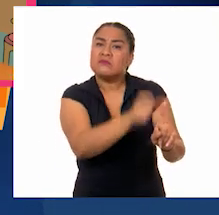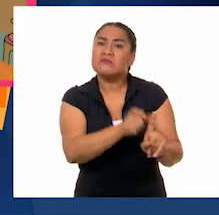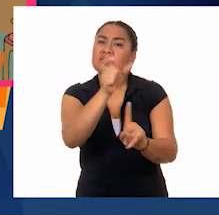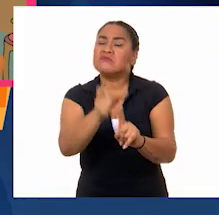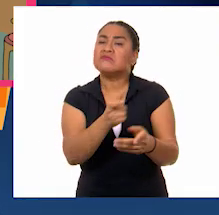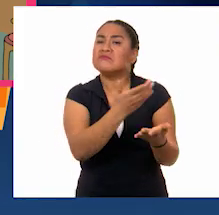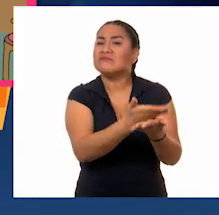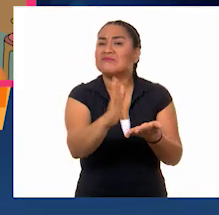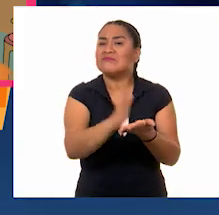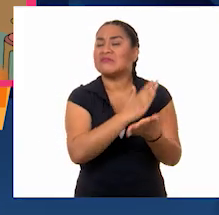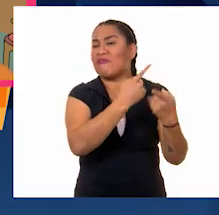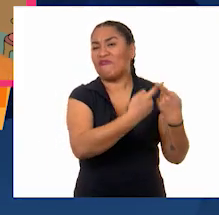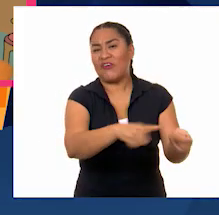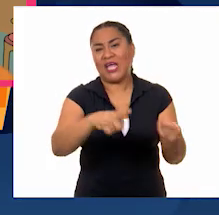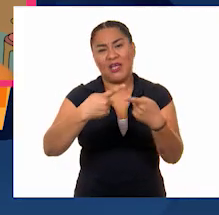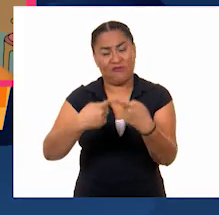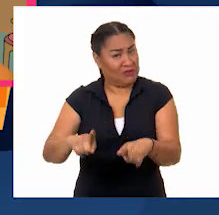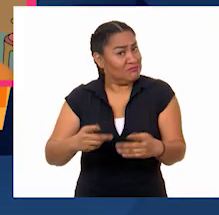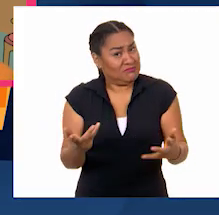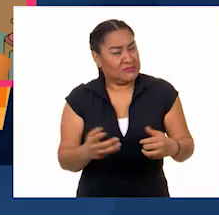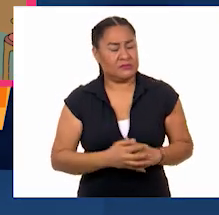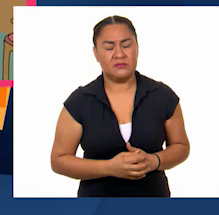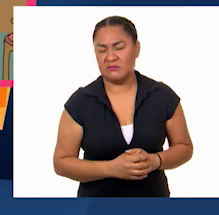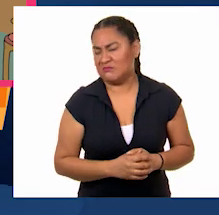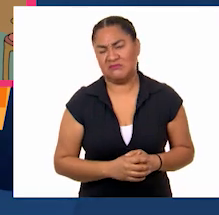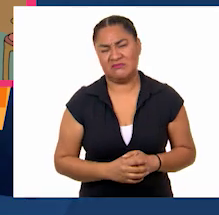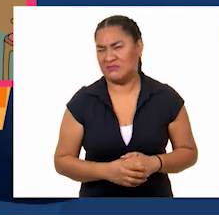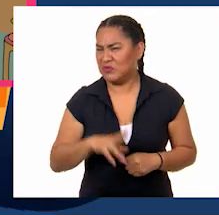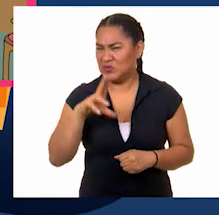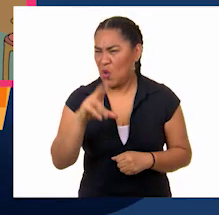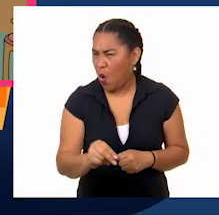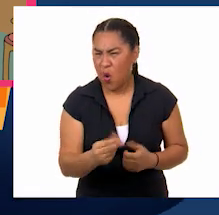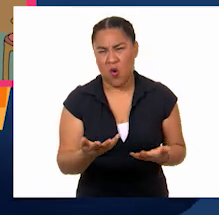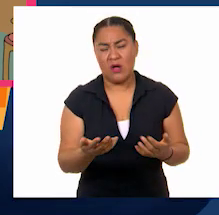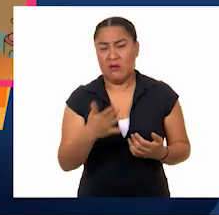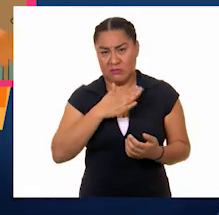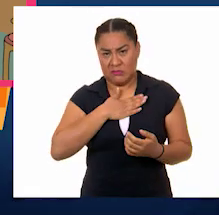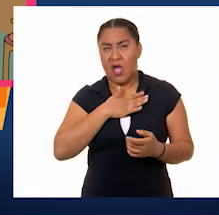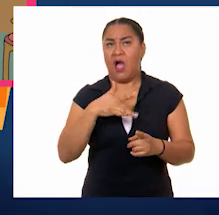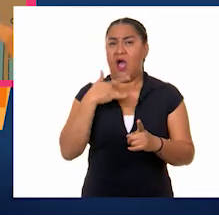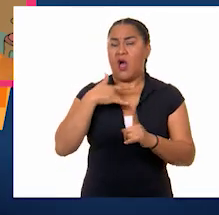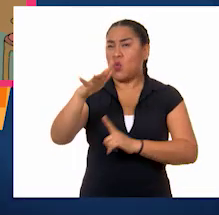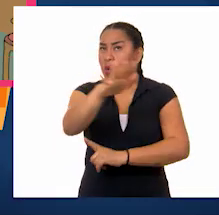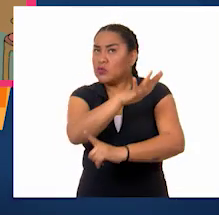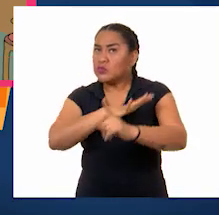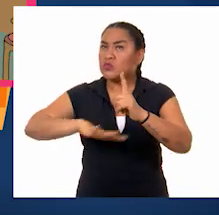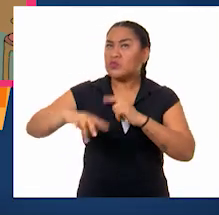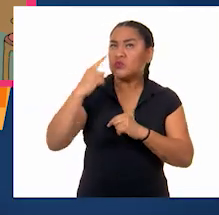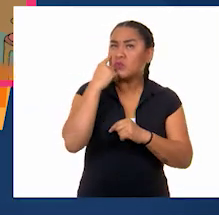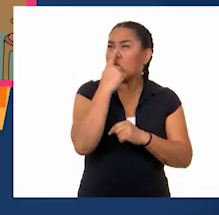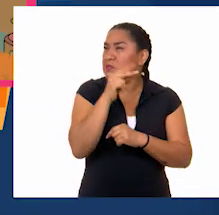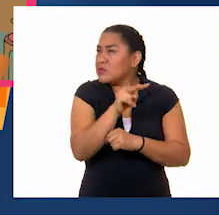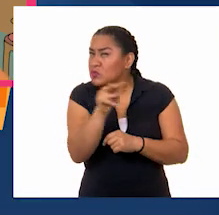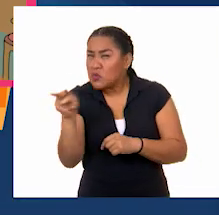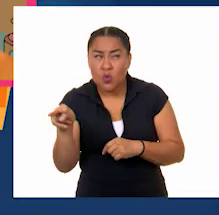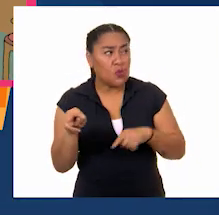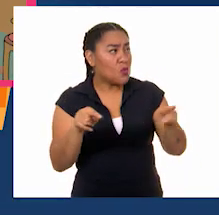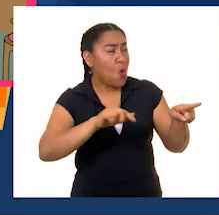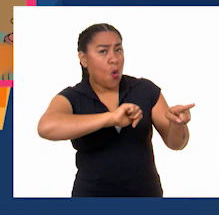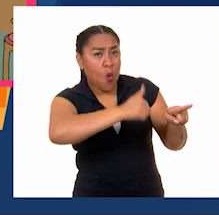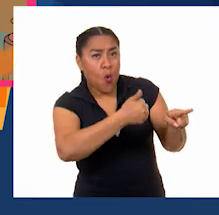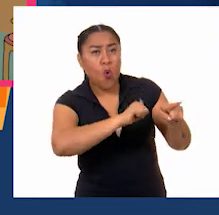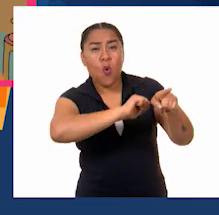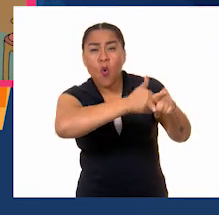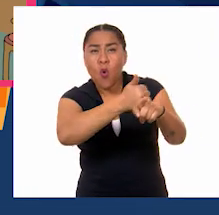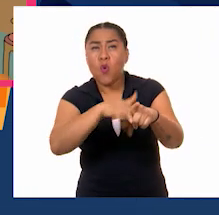quien. ¡Ay, no, Don Leopoldo! Pero si yo tengo una cosmovisión y usted tiene otra cosmovisión y todos tenemos